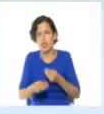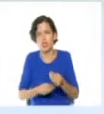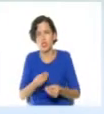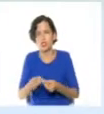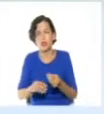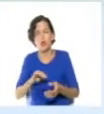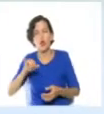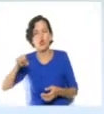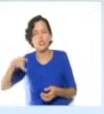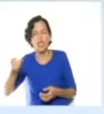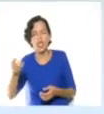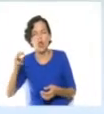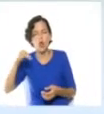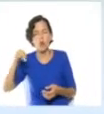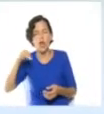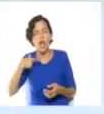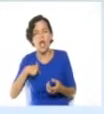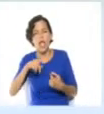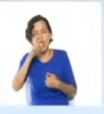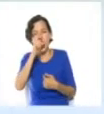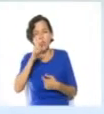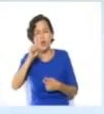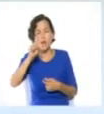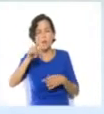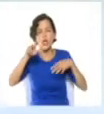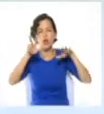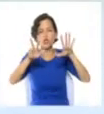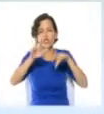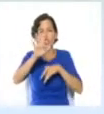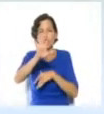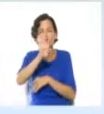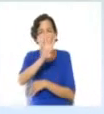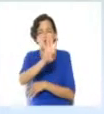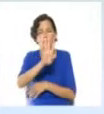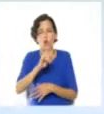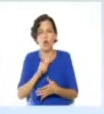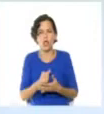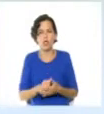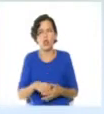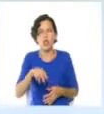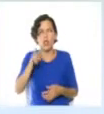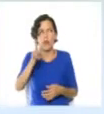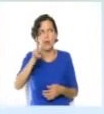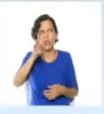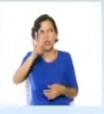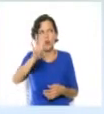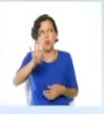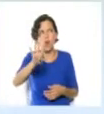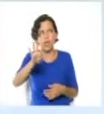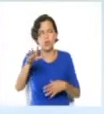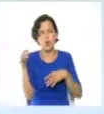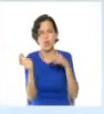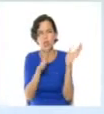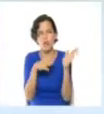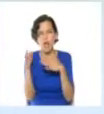Monagas en el año de 1854, específicamente el 24 de marzo